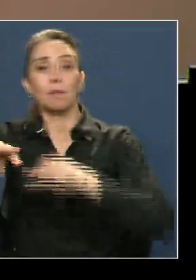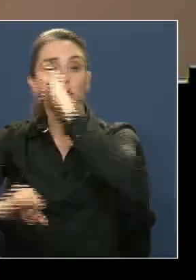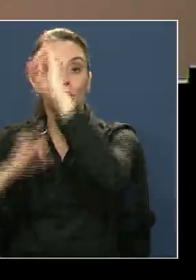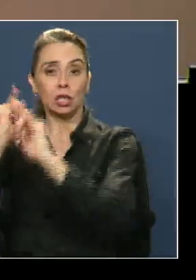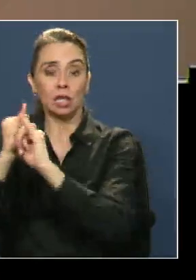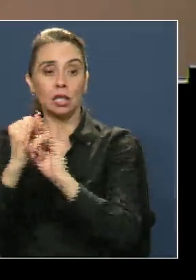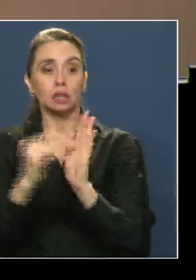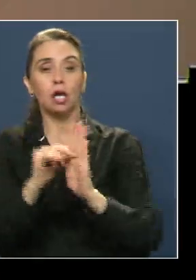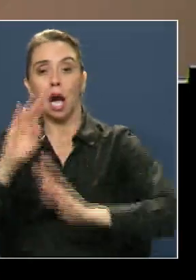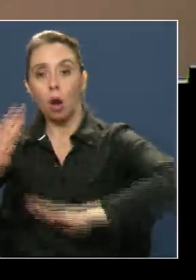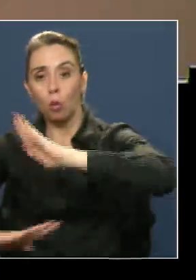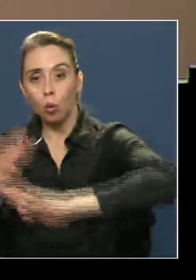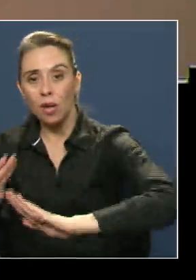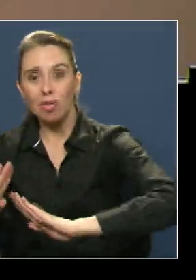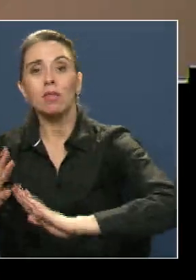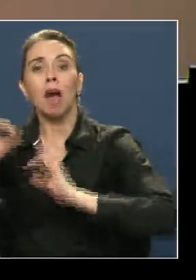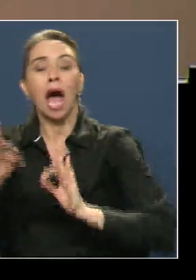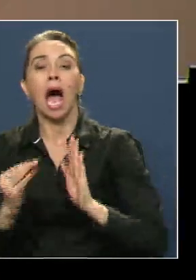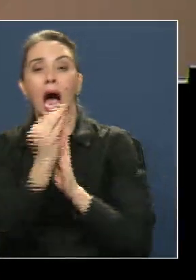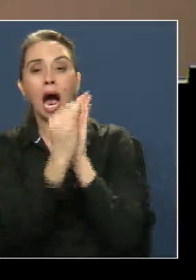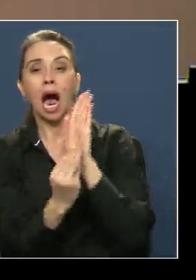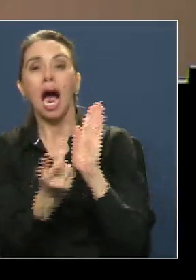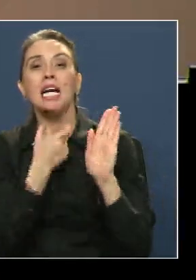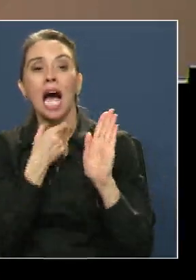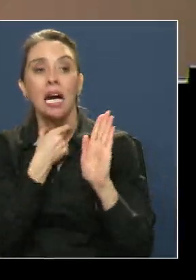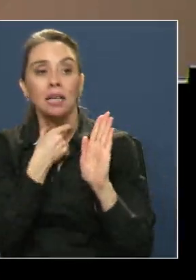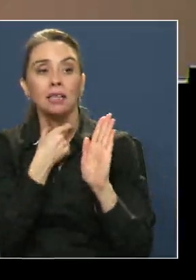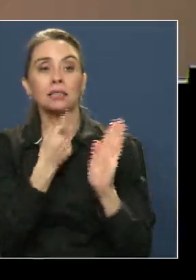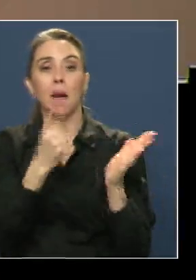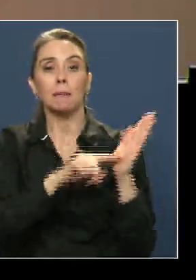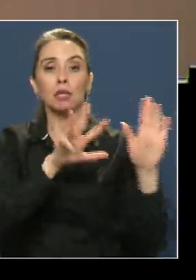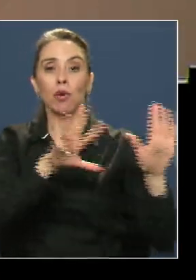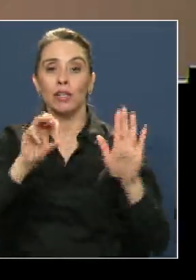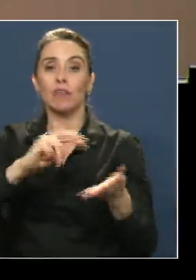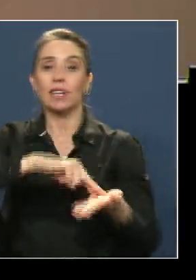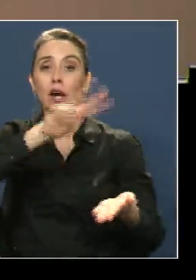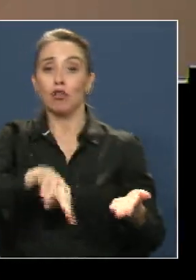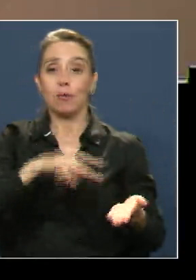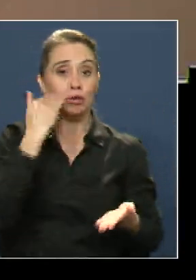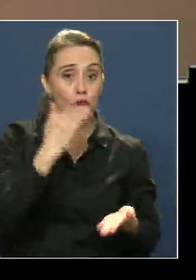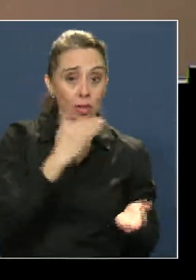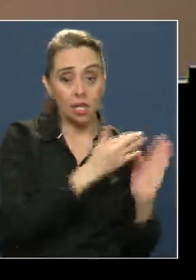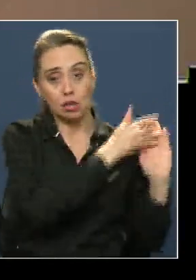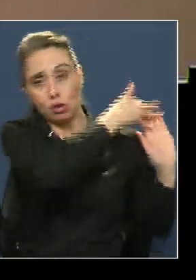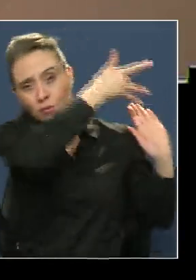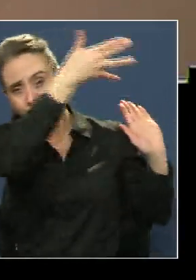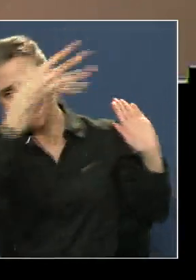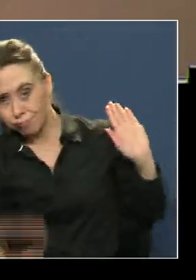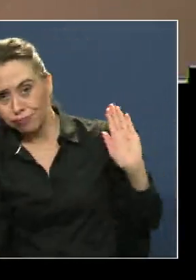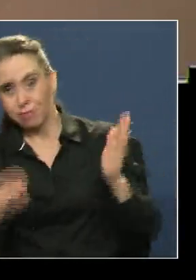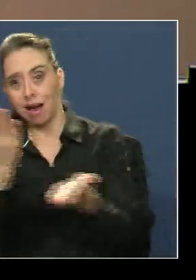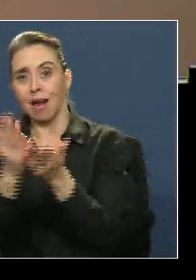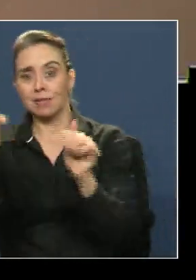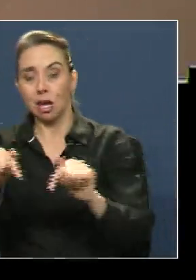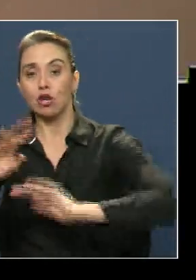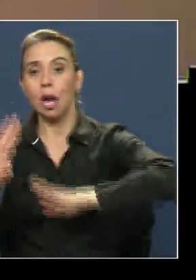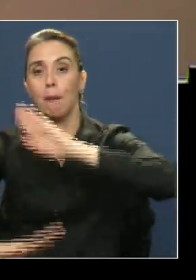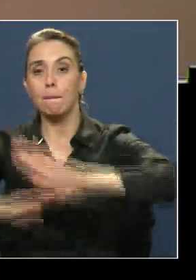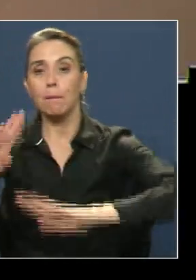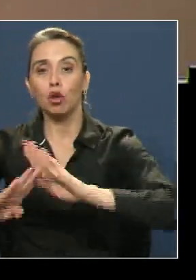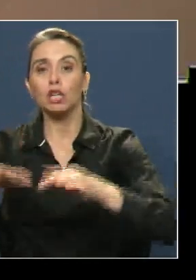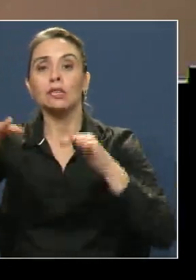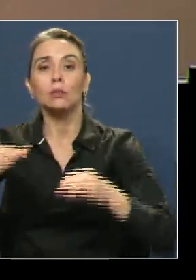que ampara, protege y debe garantizar desde los 90 hacia adelante la posibilidad y la garantía de protección de un